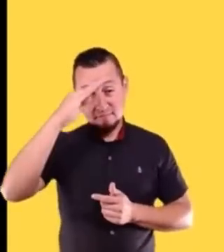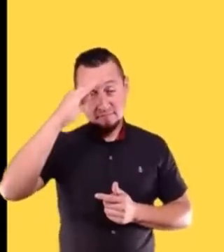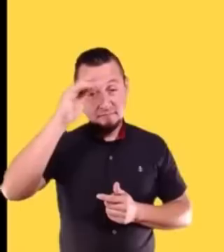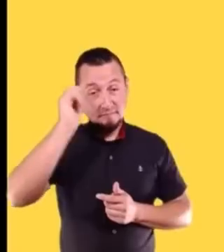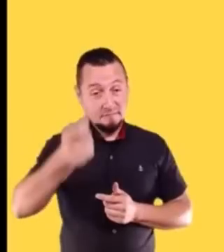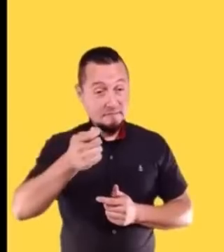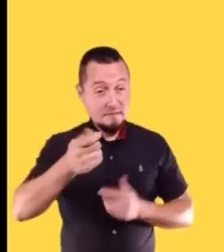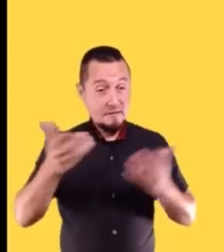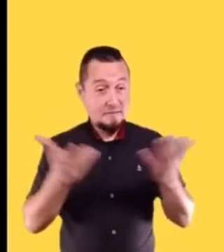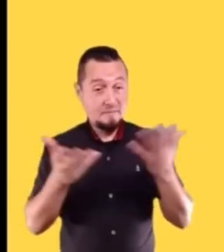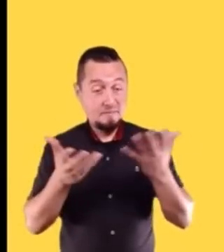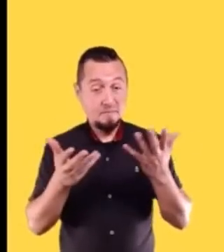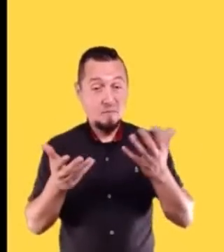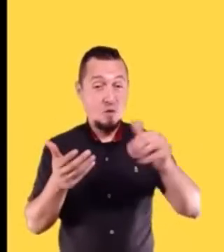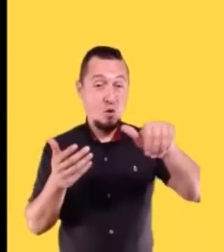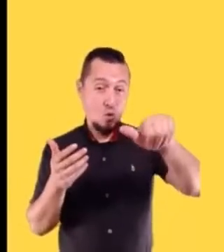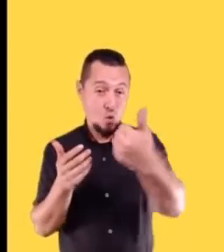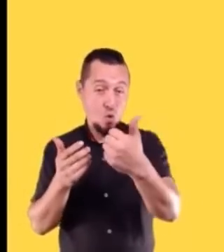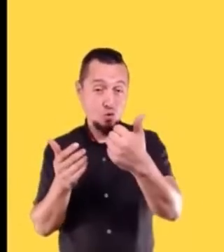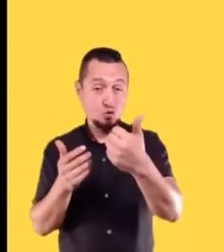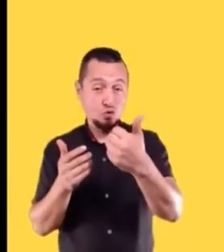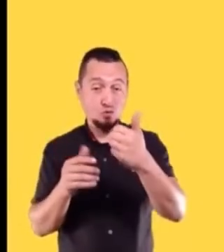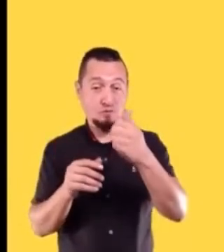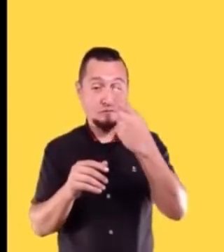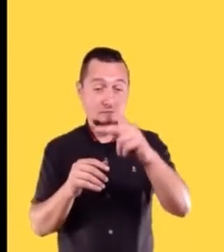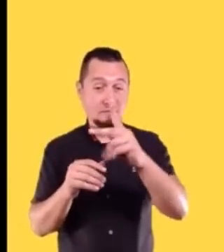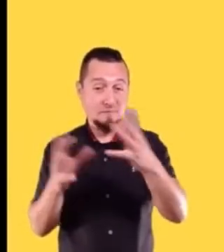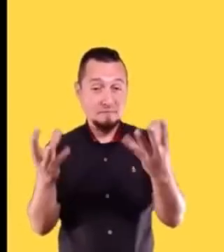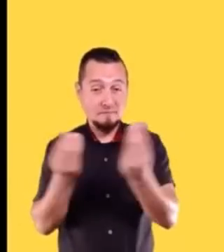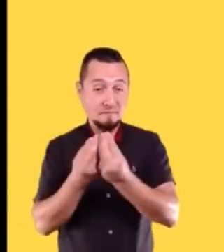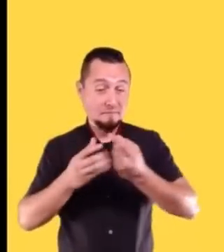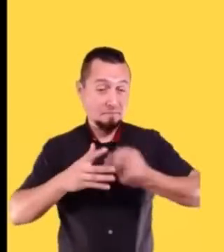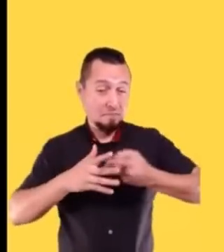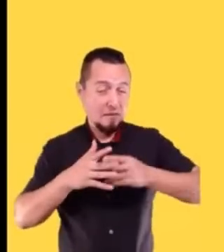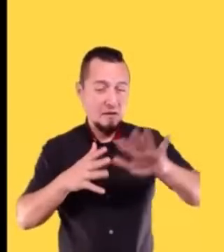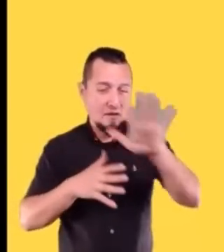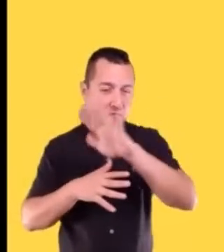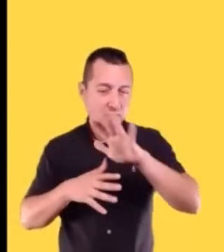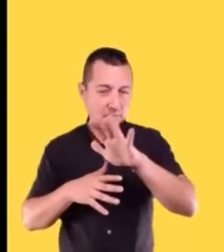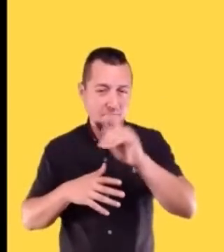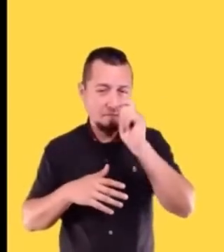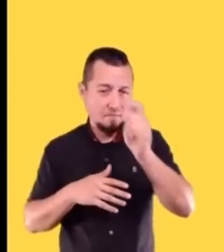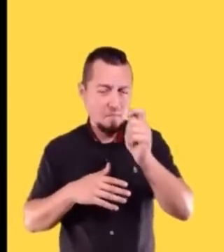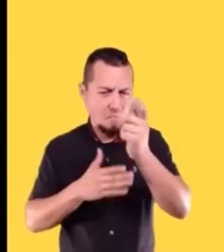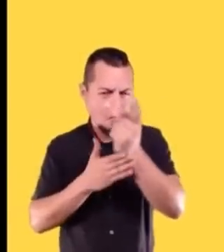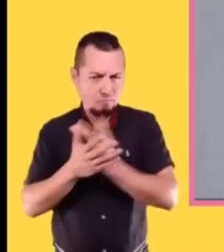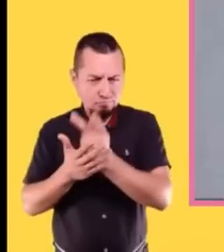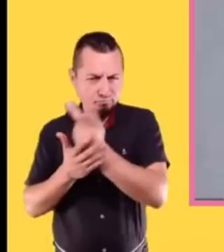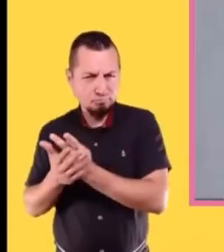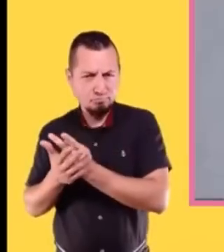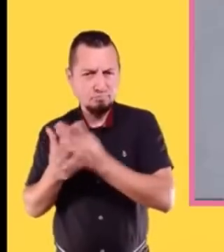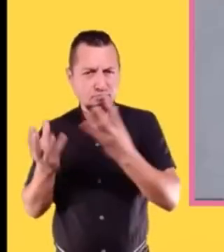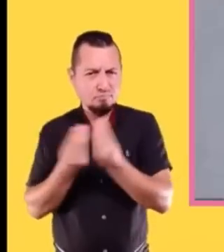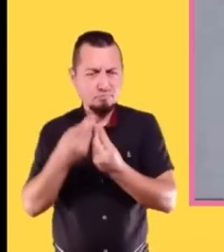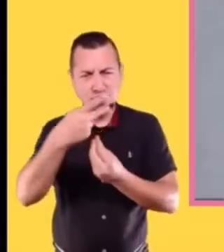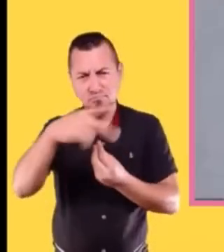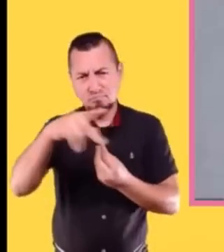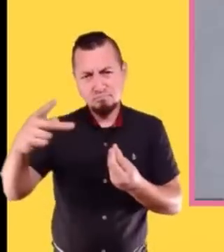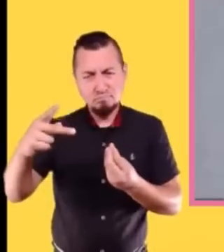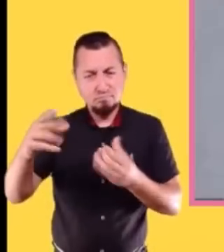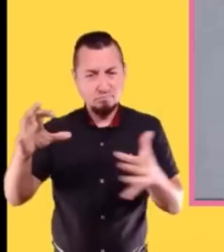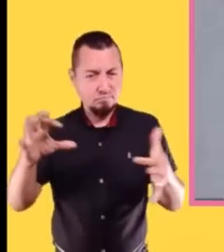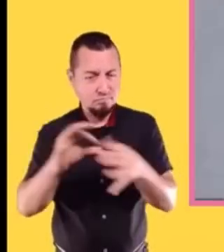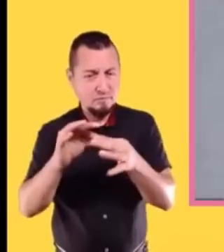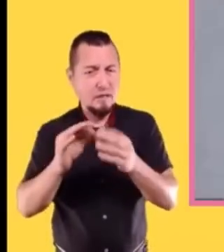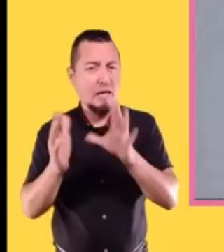hay solo 11 páginas en los libros de texto sobre el tema de matemáticas. Pues vean todos los programas que tenemos en materia de matemáticas. Taller de resolución